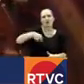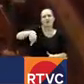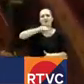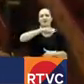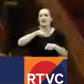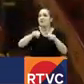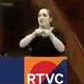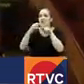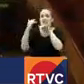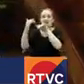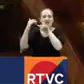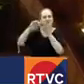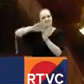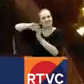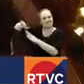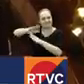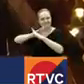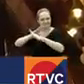guerra.